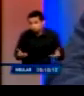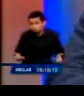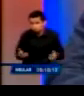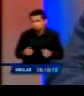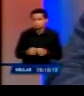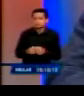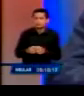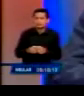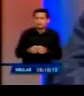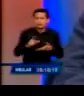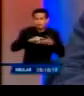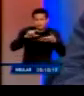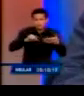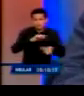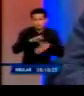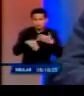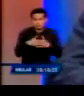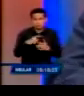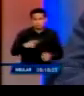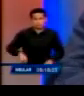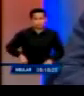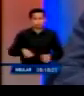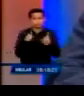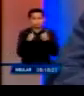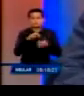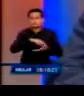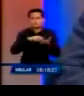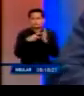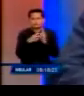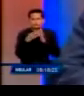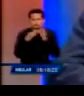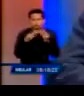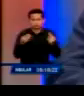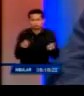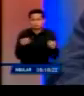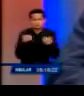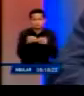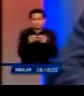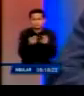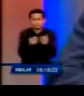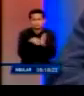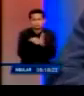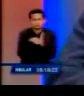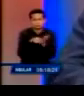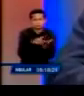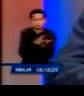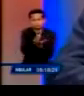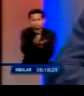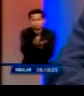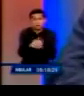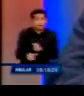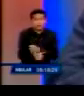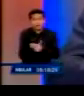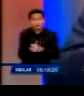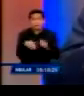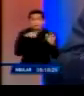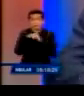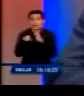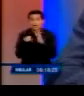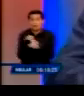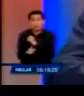sistema financiero goza de una excelente salud, es solvente y es líquido, no hay ninguna institución financiera, y hago un